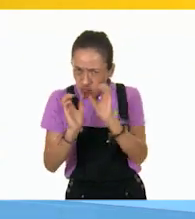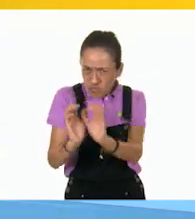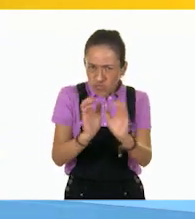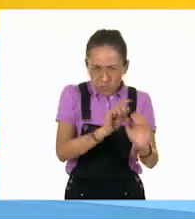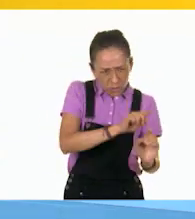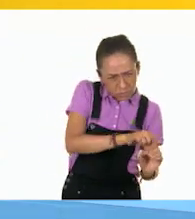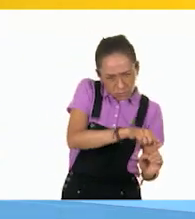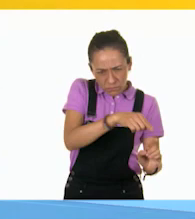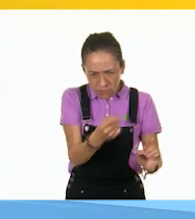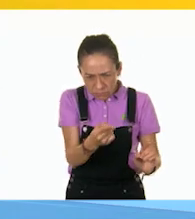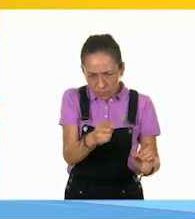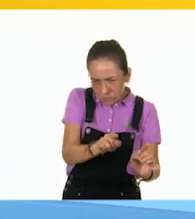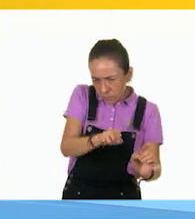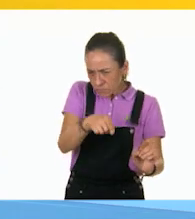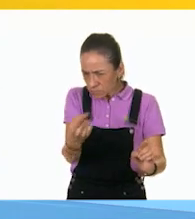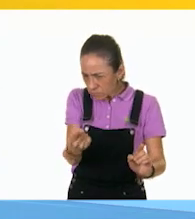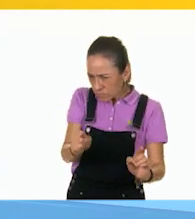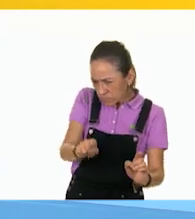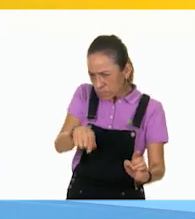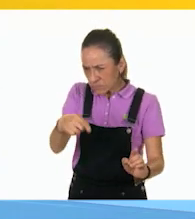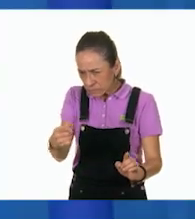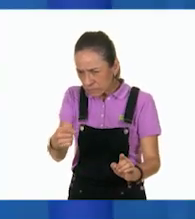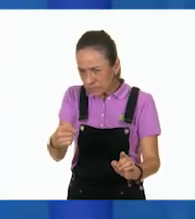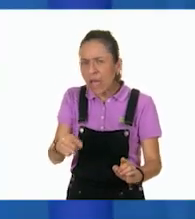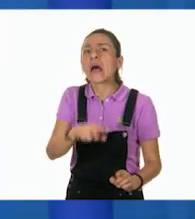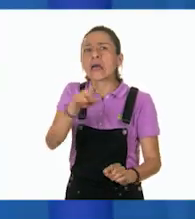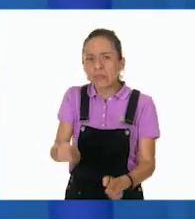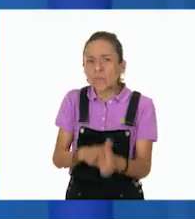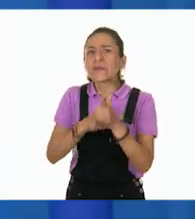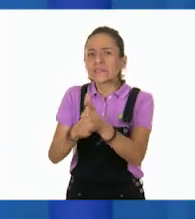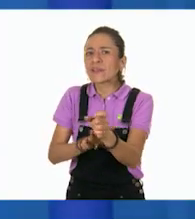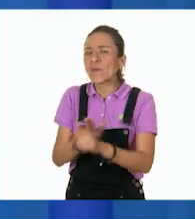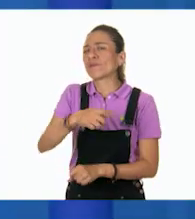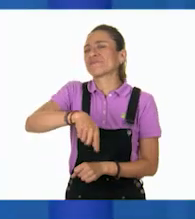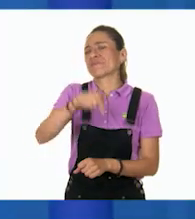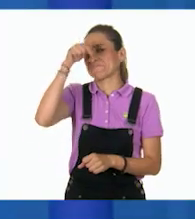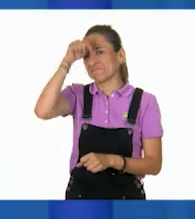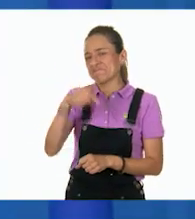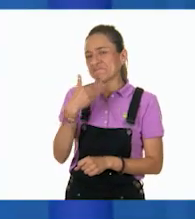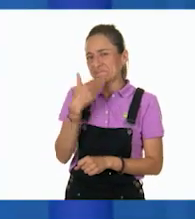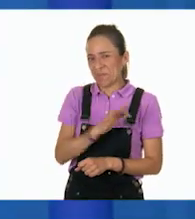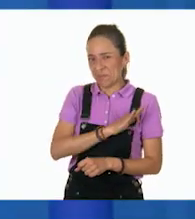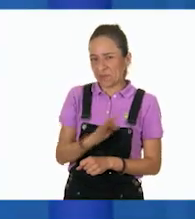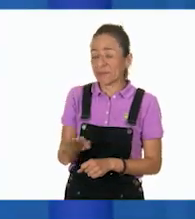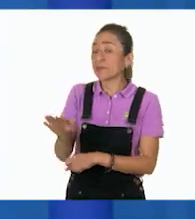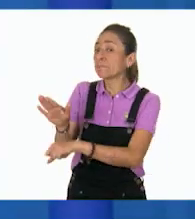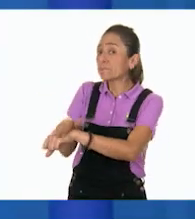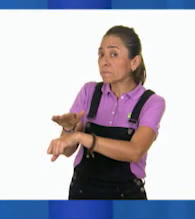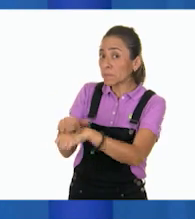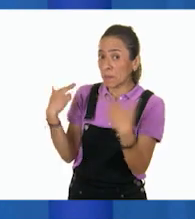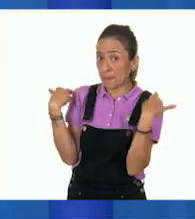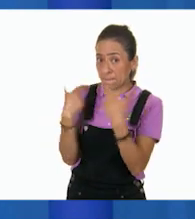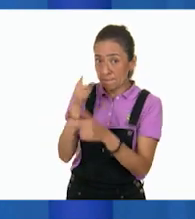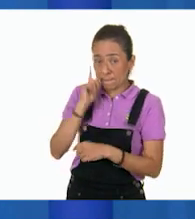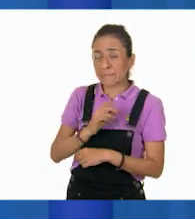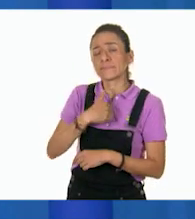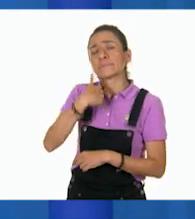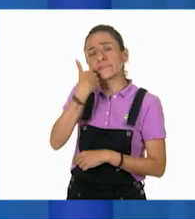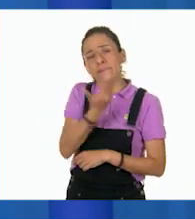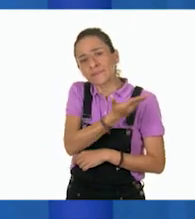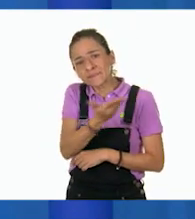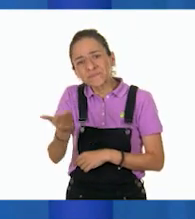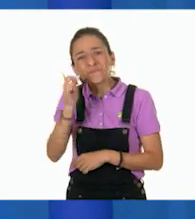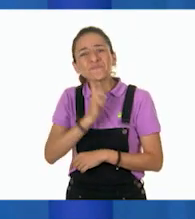que puedan saber qué término sigue. Maestra, yo quiero invitar a los alumnos y las alumnas a continuar